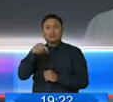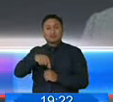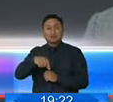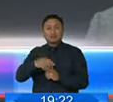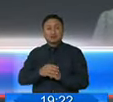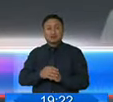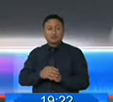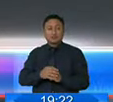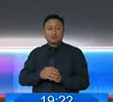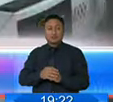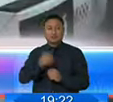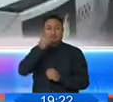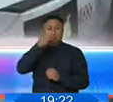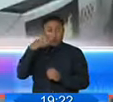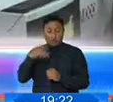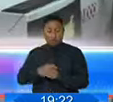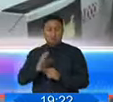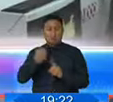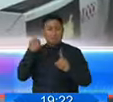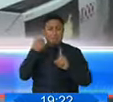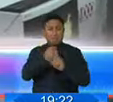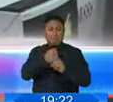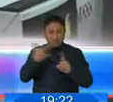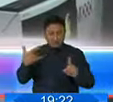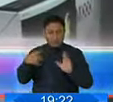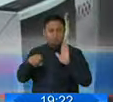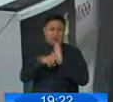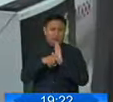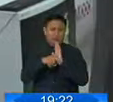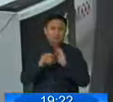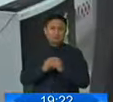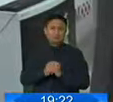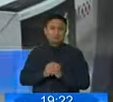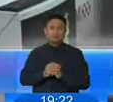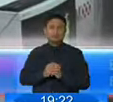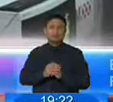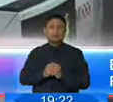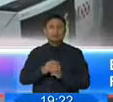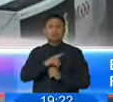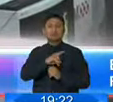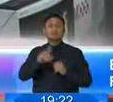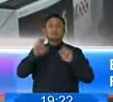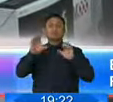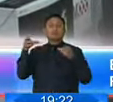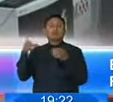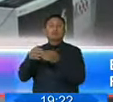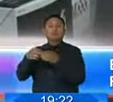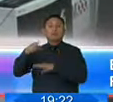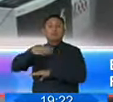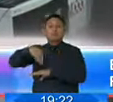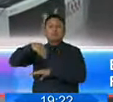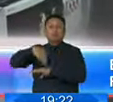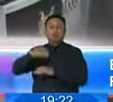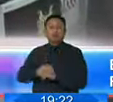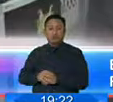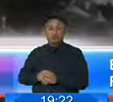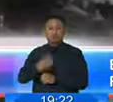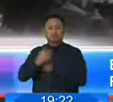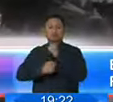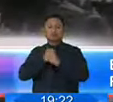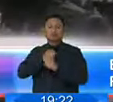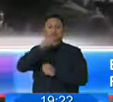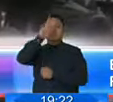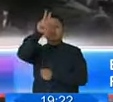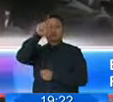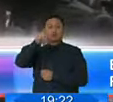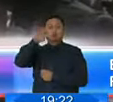aquí en la Amazonía. Referente al tema de la base de Manta, manifestó que concluyó con su cierre en 2009,